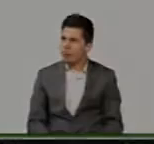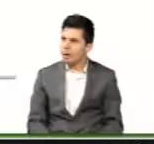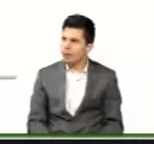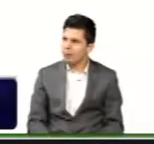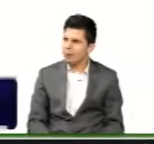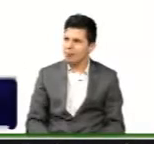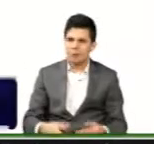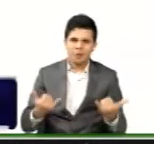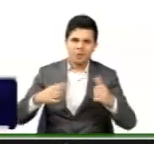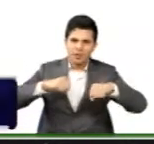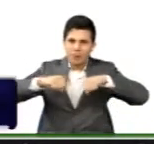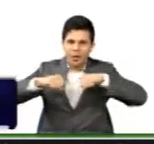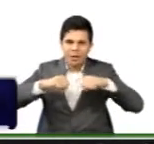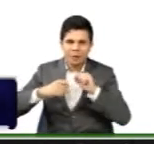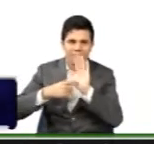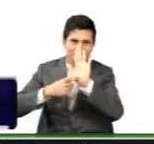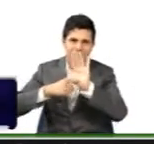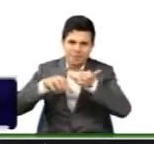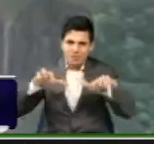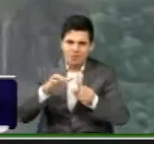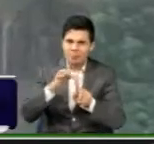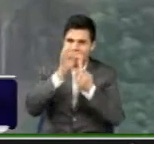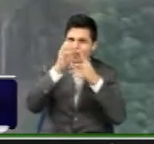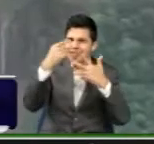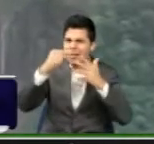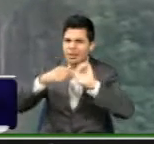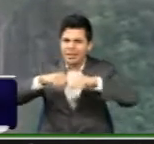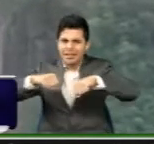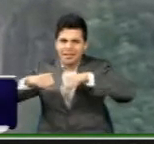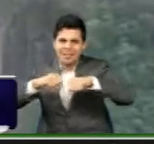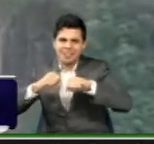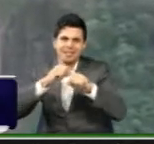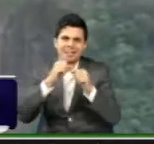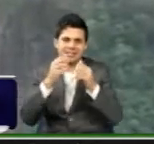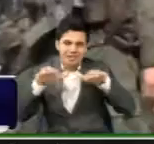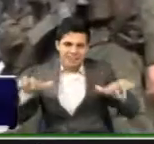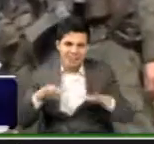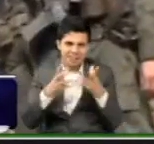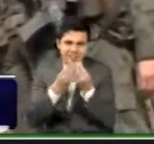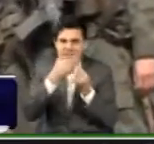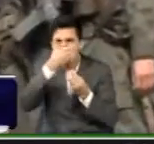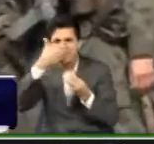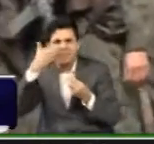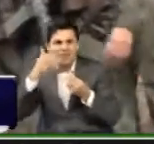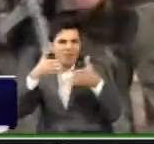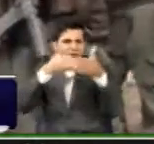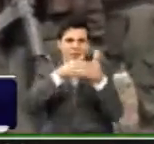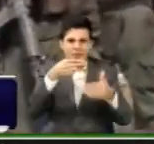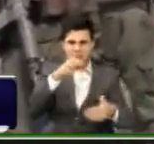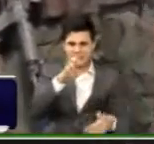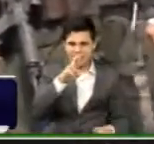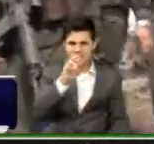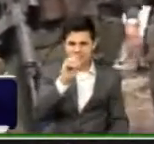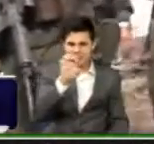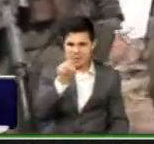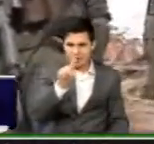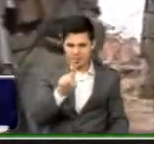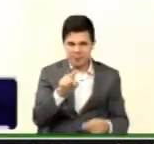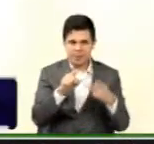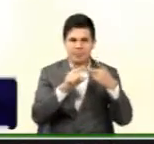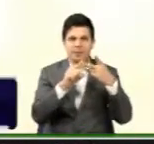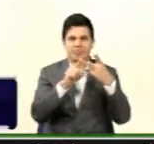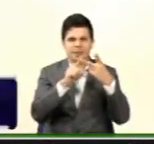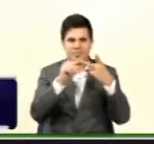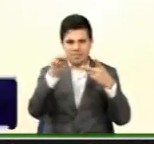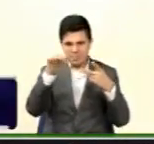General Jaime Vega, comandante de la Quinta Región de la Policía, informó que el hecho fue perpetrado por los Frentes Héroes y Mártires de Santa Rosa del ELN y